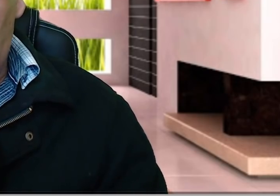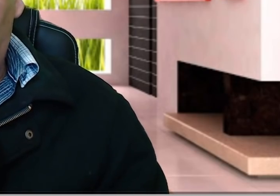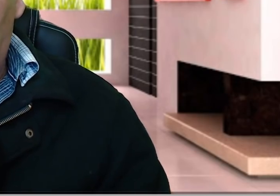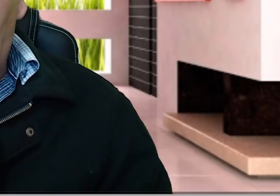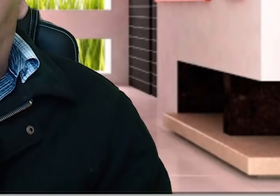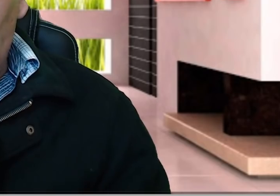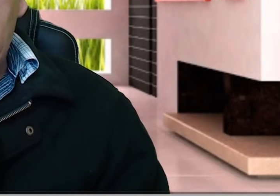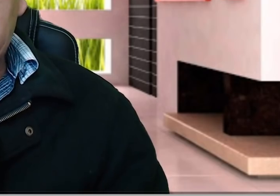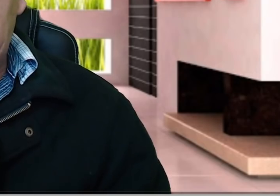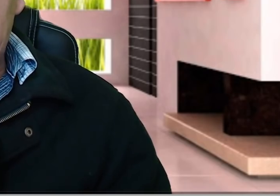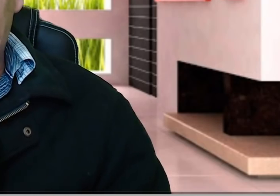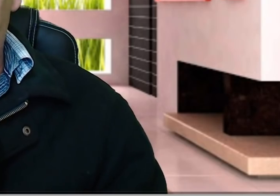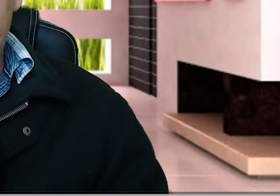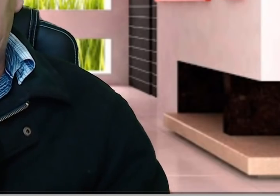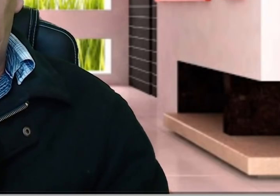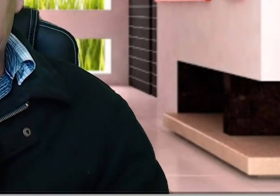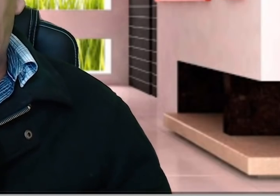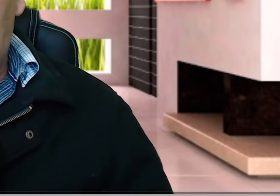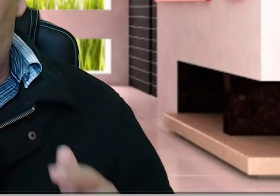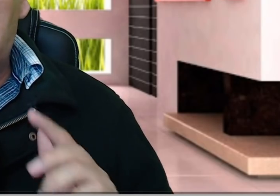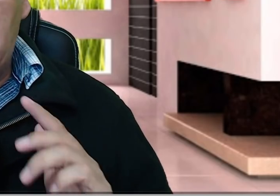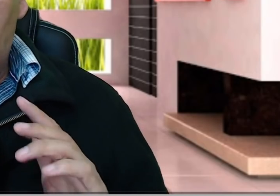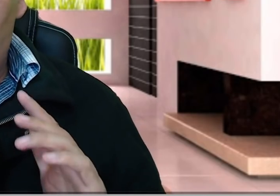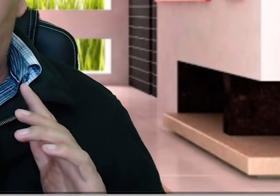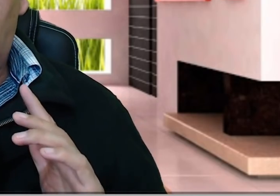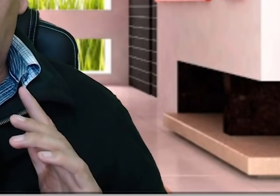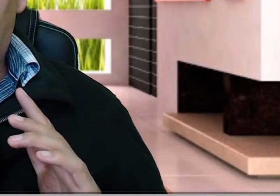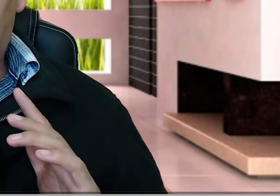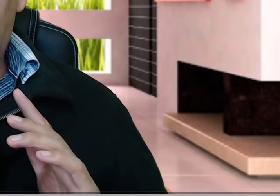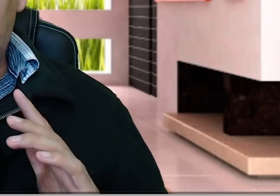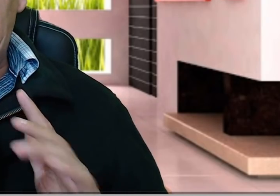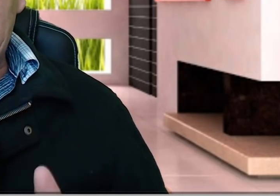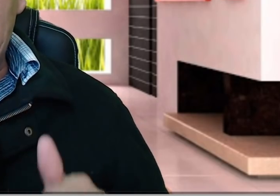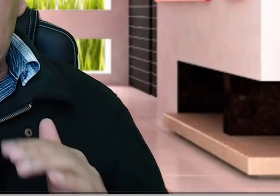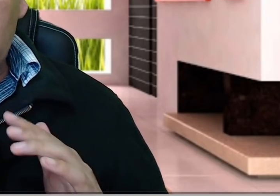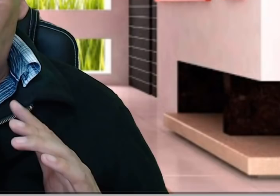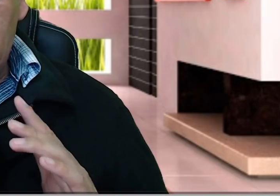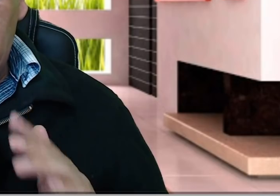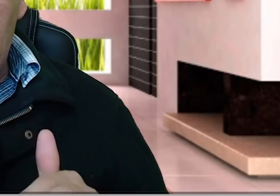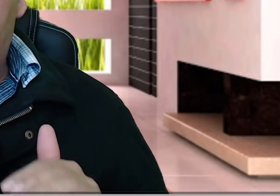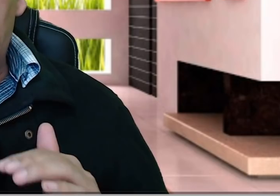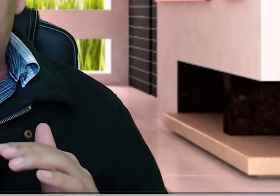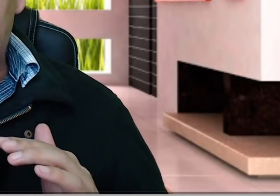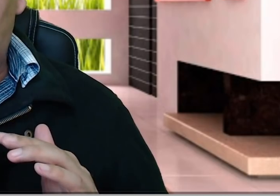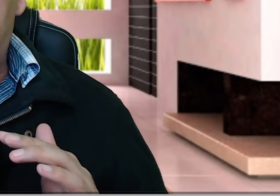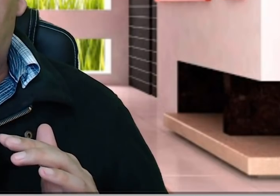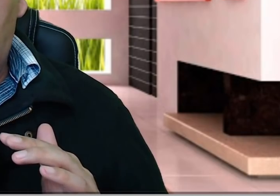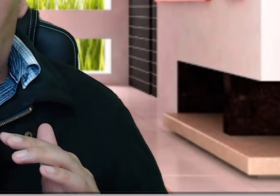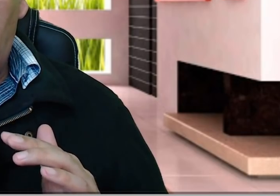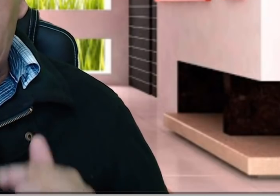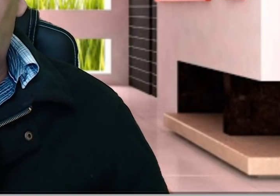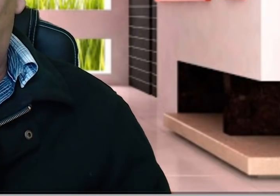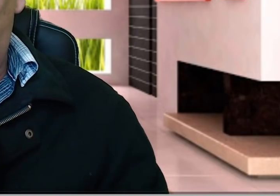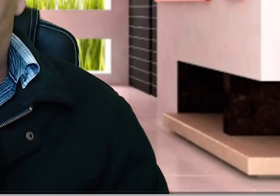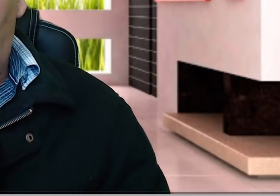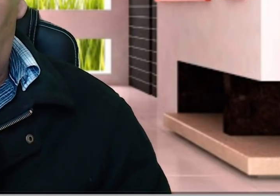Obrador. Hoy este líder empresarial está reconociendo el liderazgo que tiene el presidente López Obrador